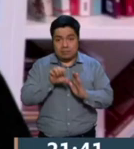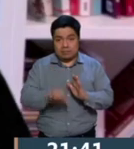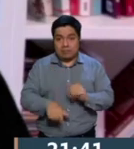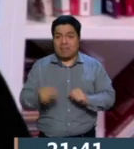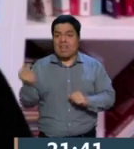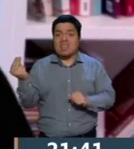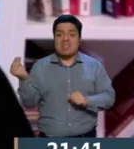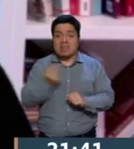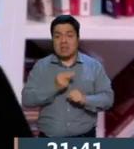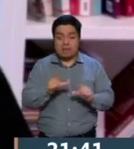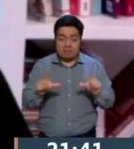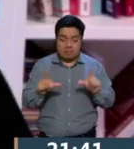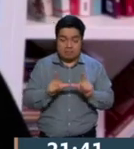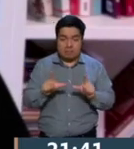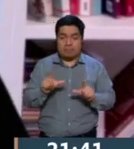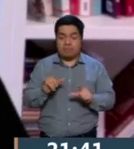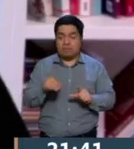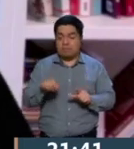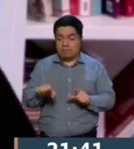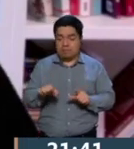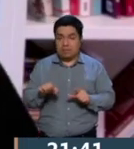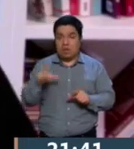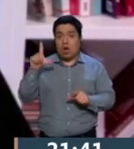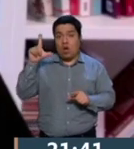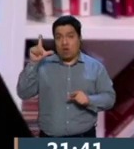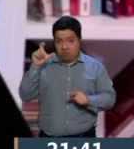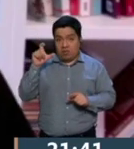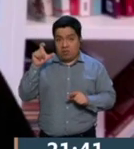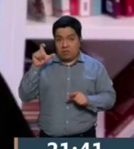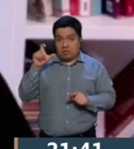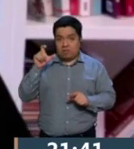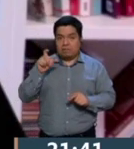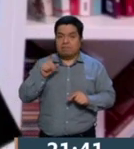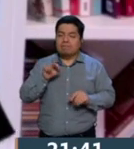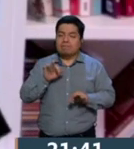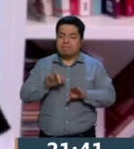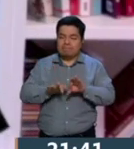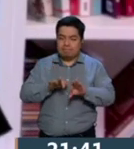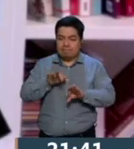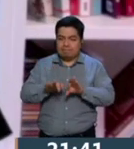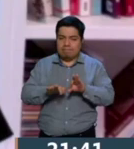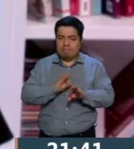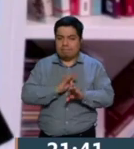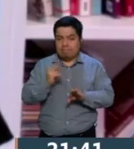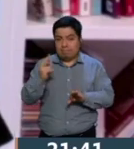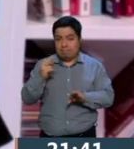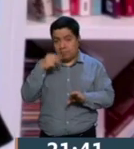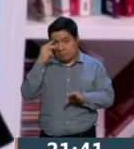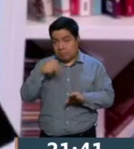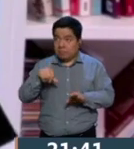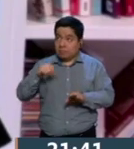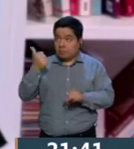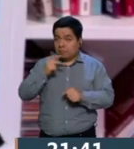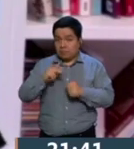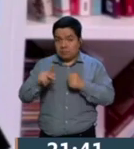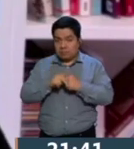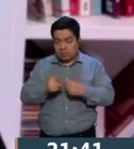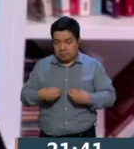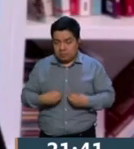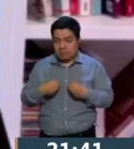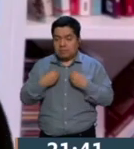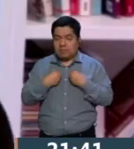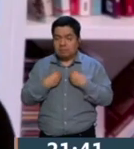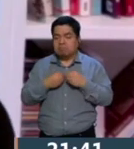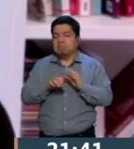tener la credencial esta con fotografía. Se intentó que se acreditara, que un mexicano radicado fuera pudiera acreditar,